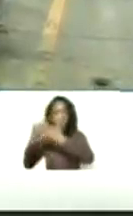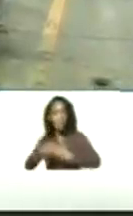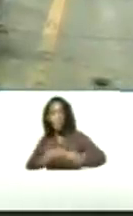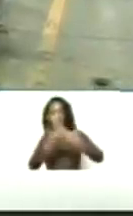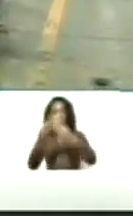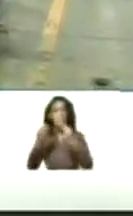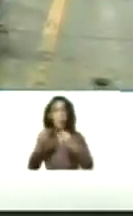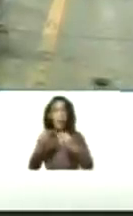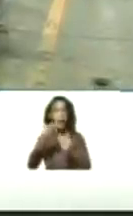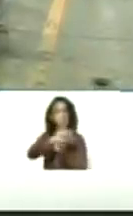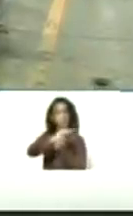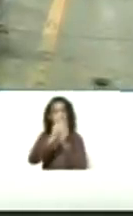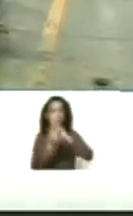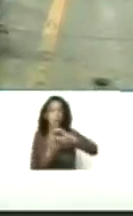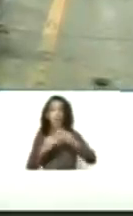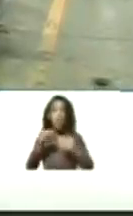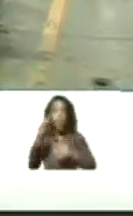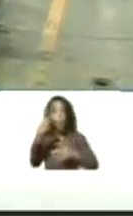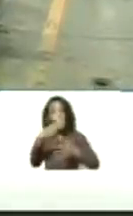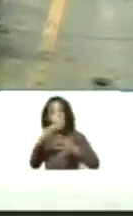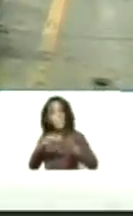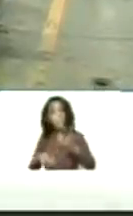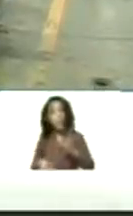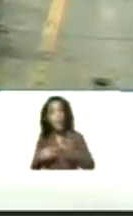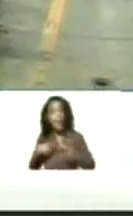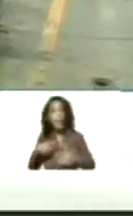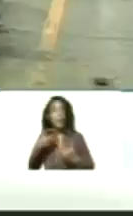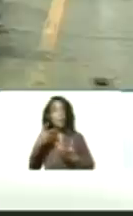para sustituir todas las piezas y partes.